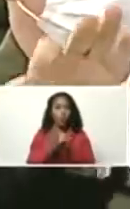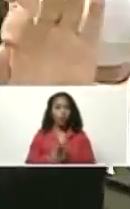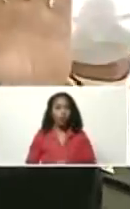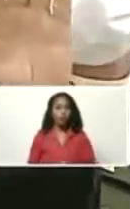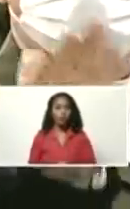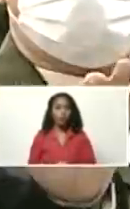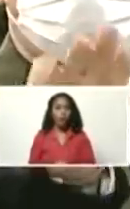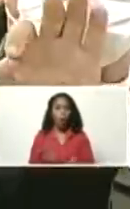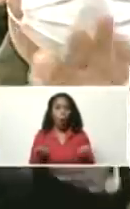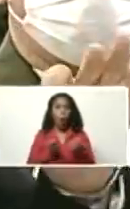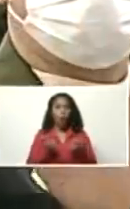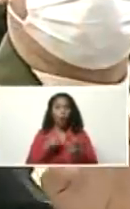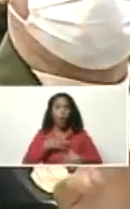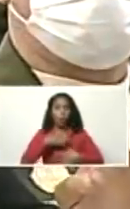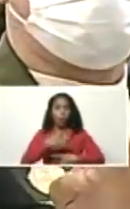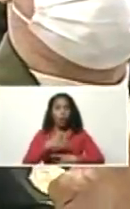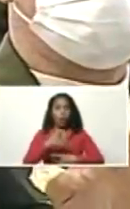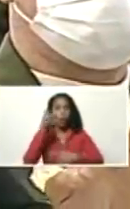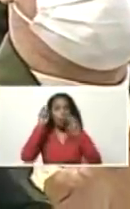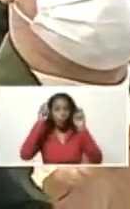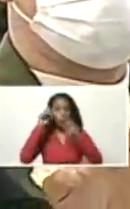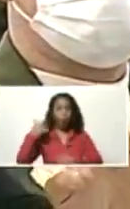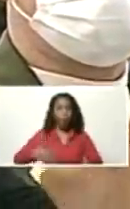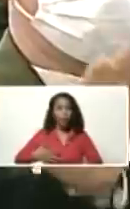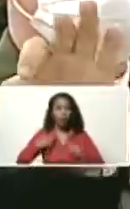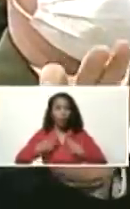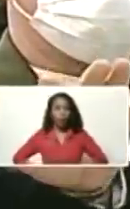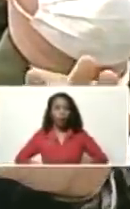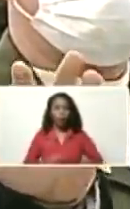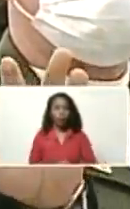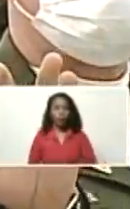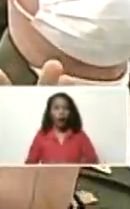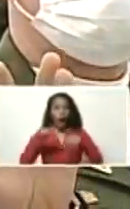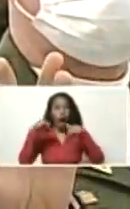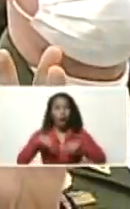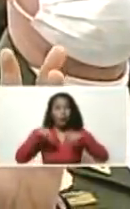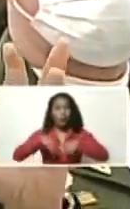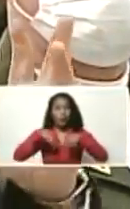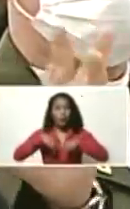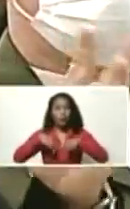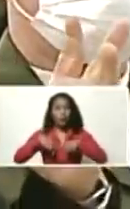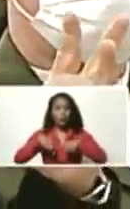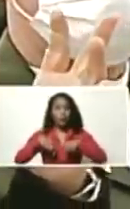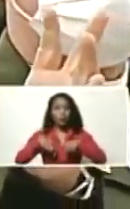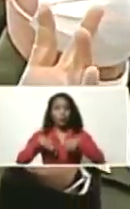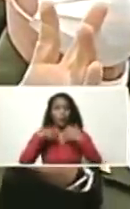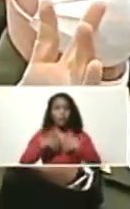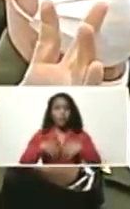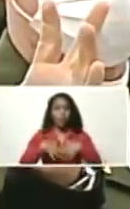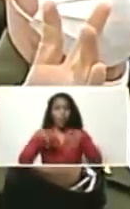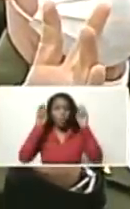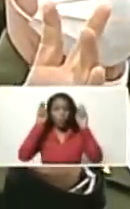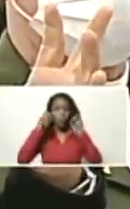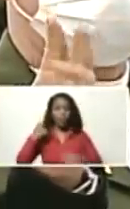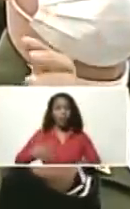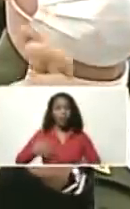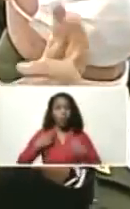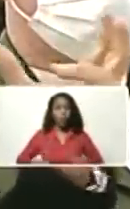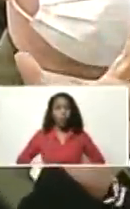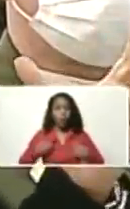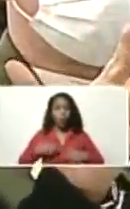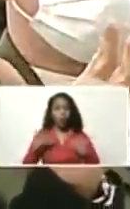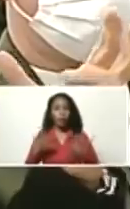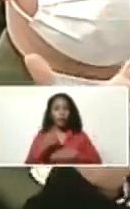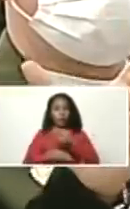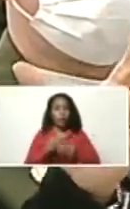El manejo interesado del tema de los derechos humanos. Aquí se fabricó un tema de derechos humanos que fue